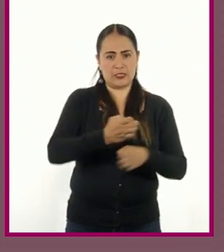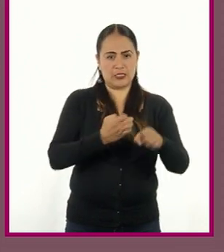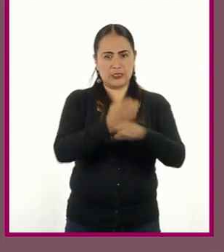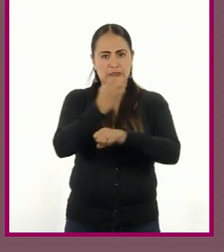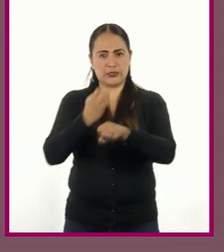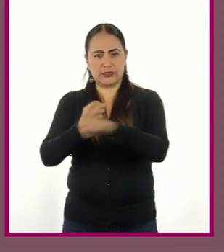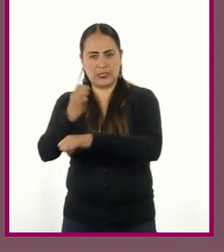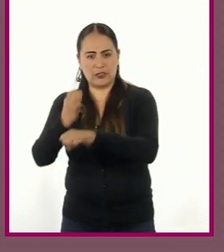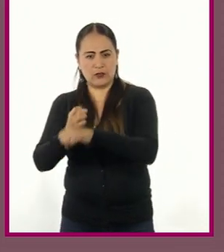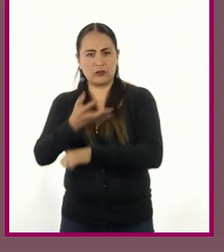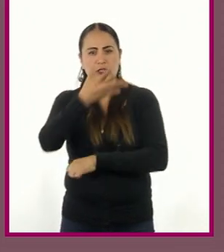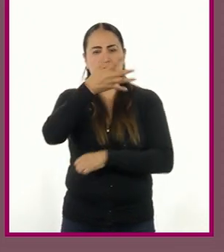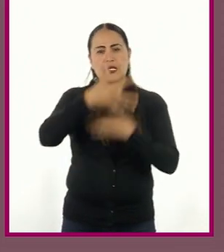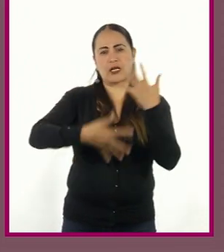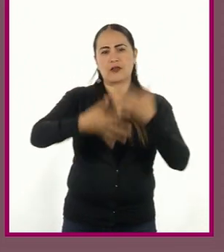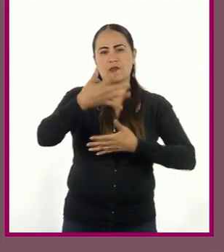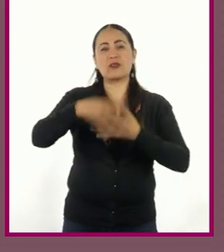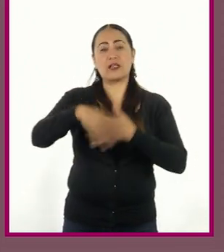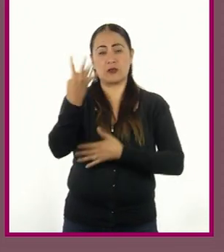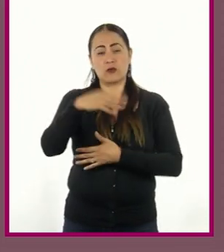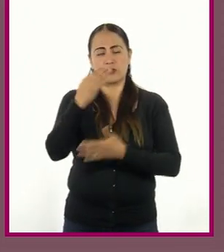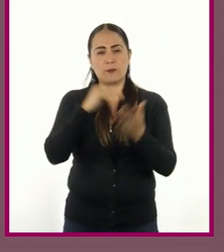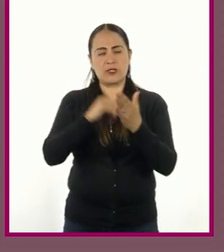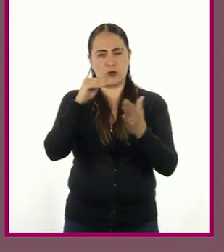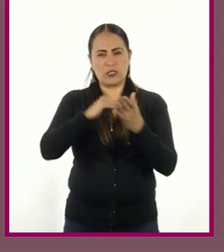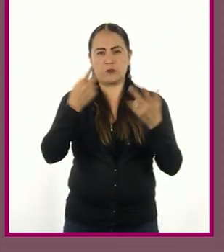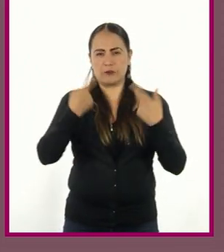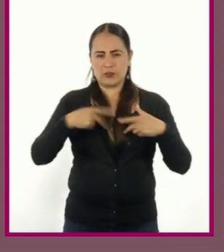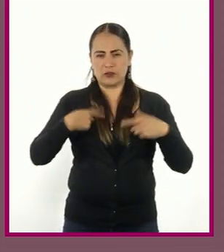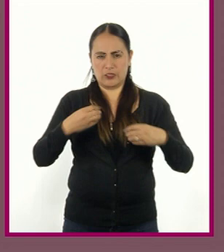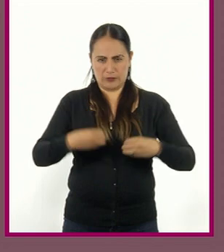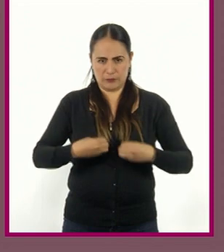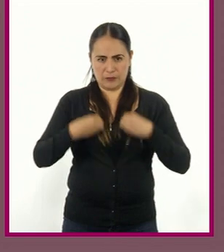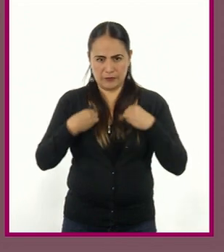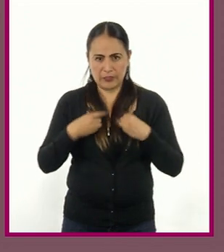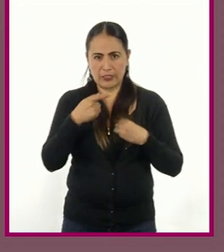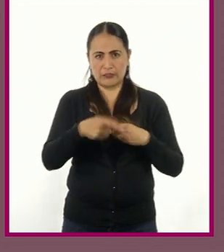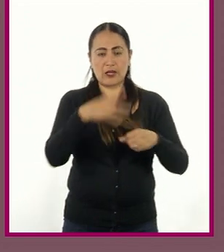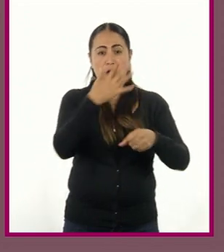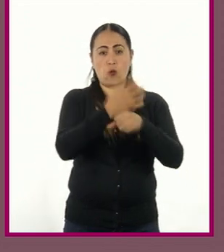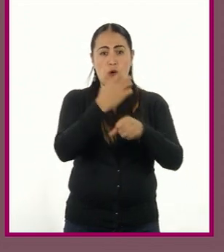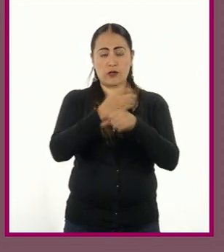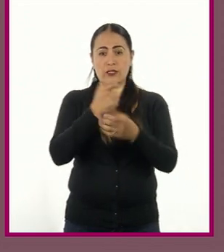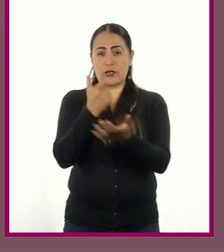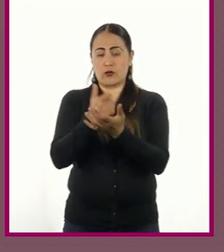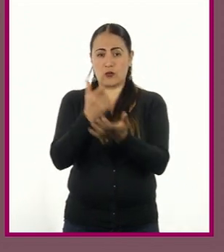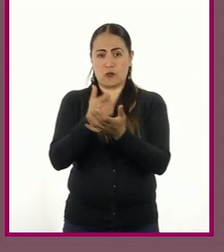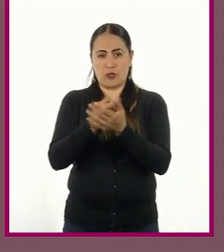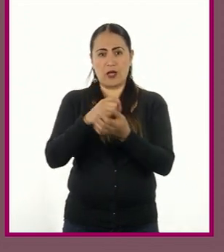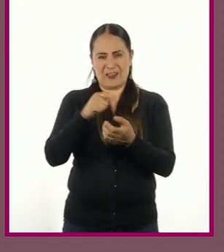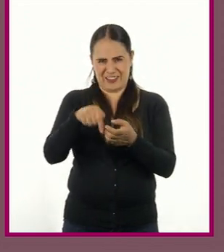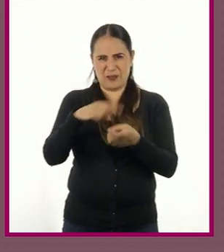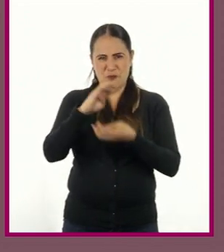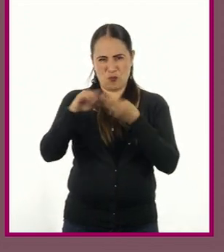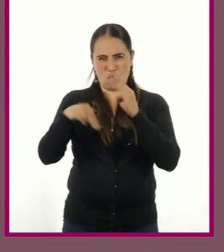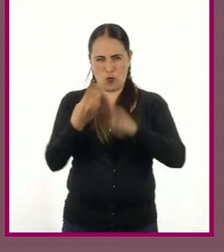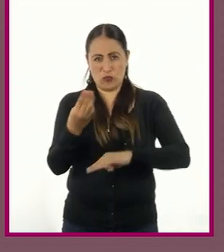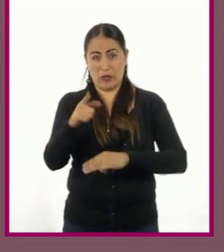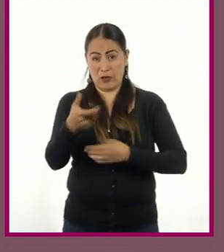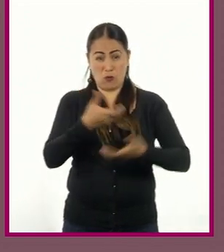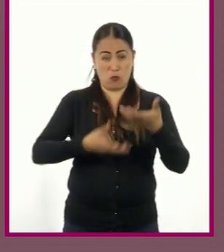población de 14 millones de personas, representan la cuarta economía del mundo y son un factor para el